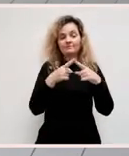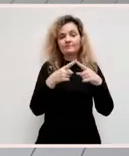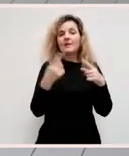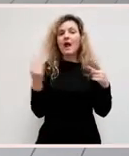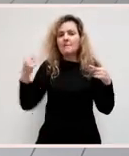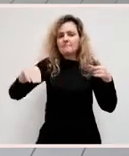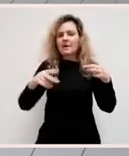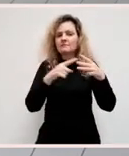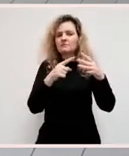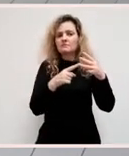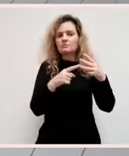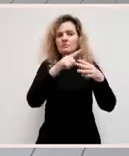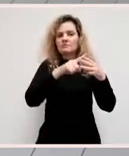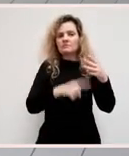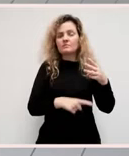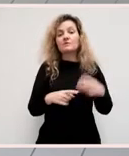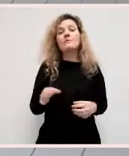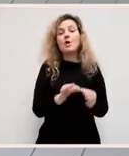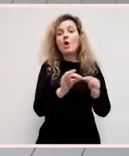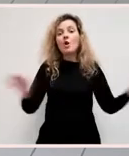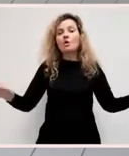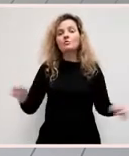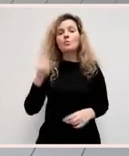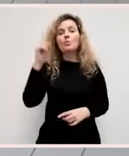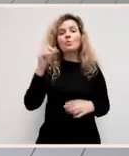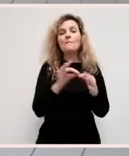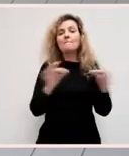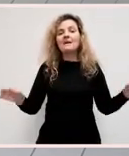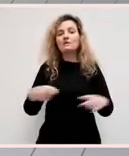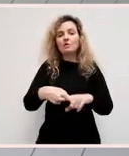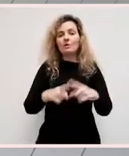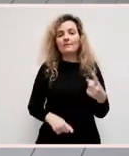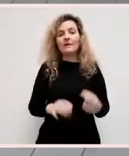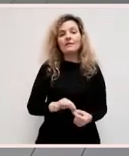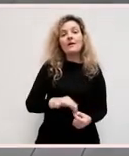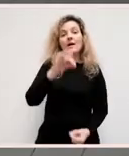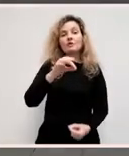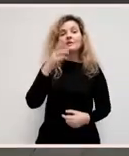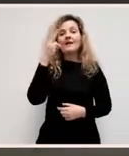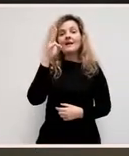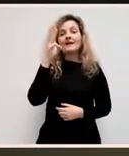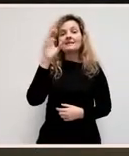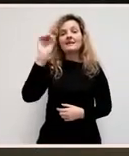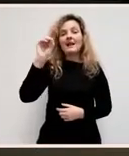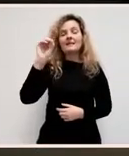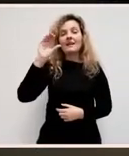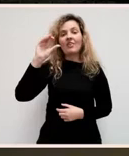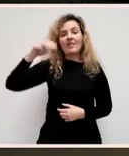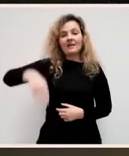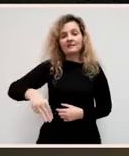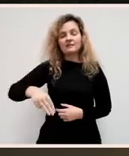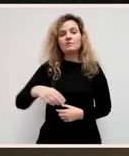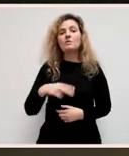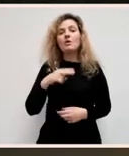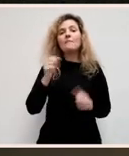tienen una longitud de metro y medio de 30 centímetros aquí de alto están fritos en tumbo respondiendo que